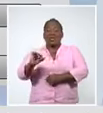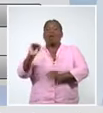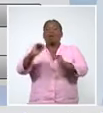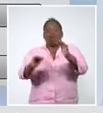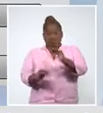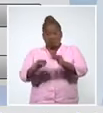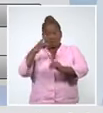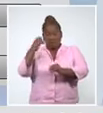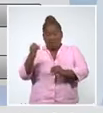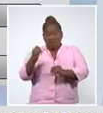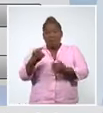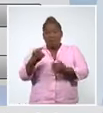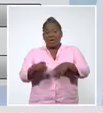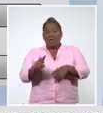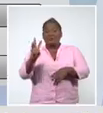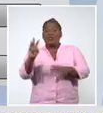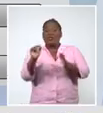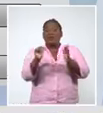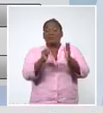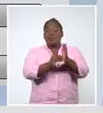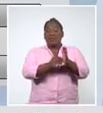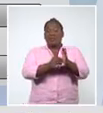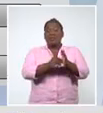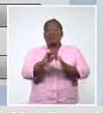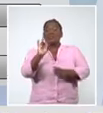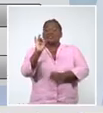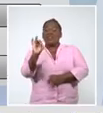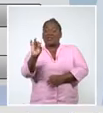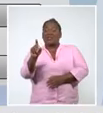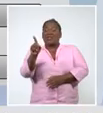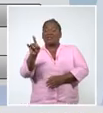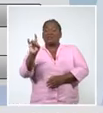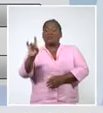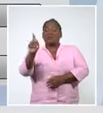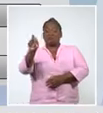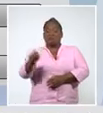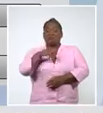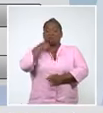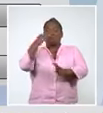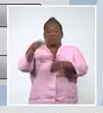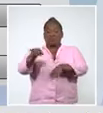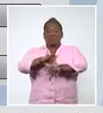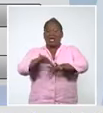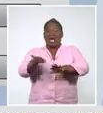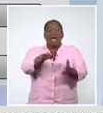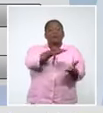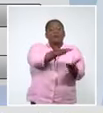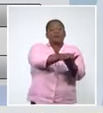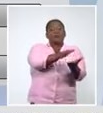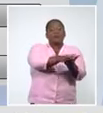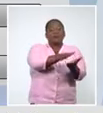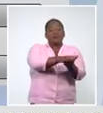fueron 3.719 fallecidos ayer y ya se acumulan